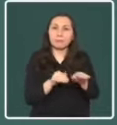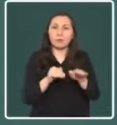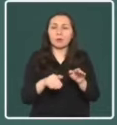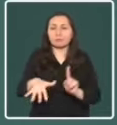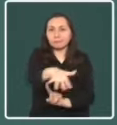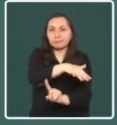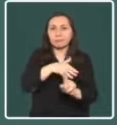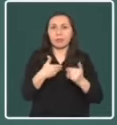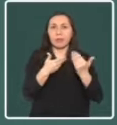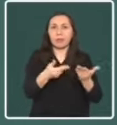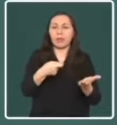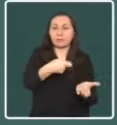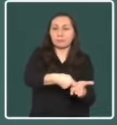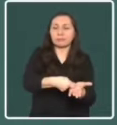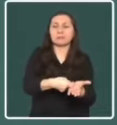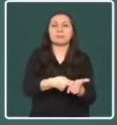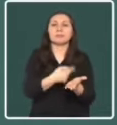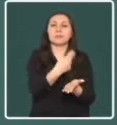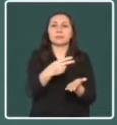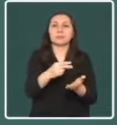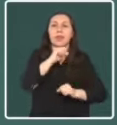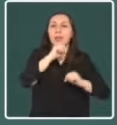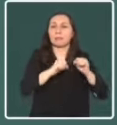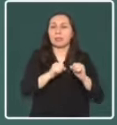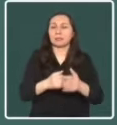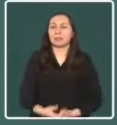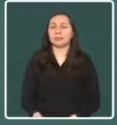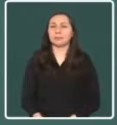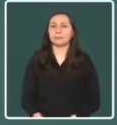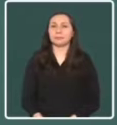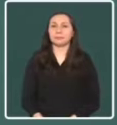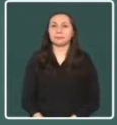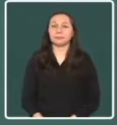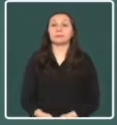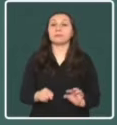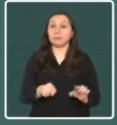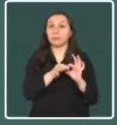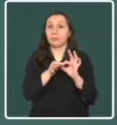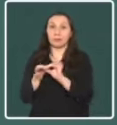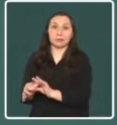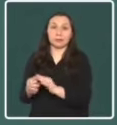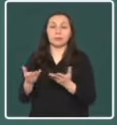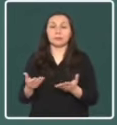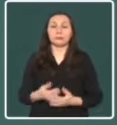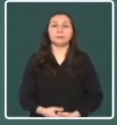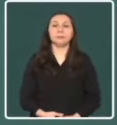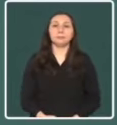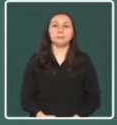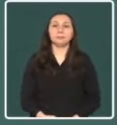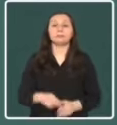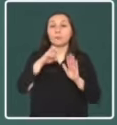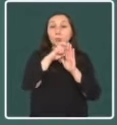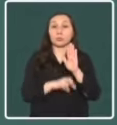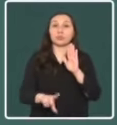las condiciones para entregarle ese financiamiento a estas empresas. Es por eso que